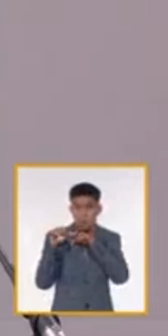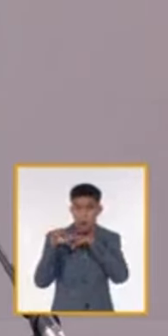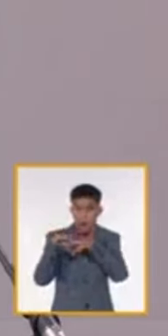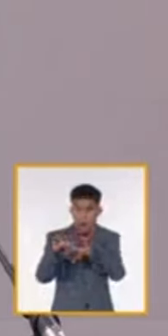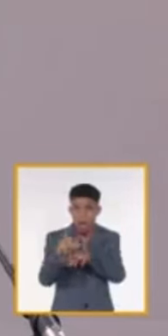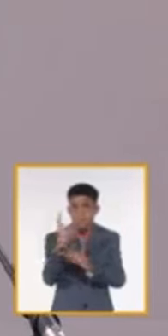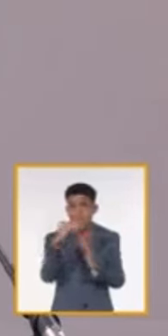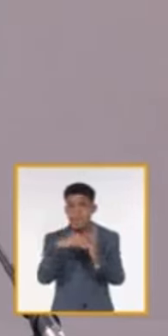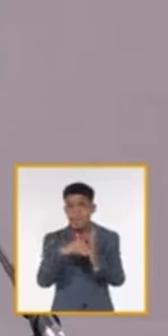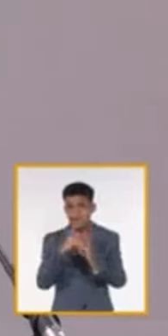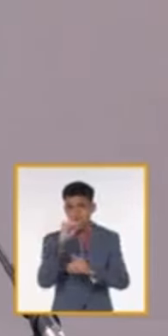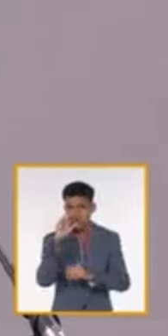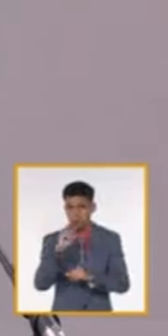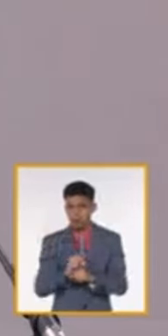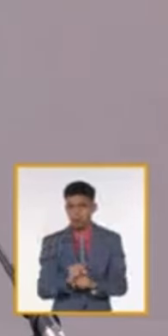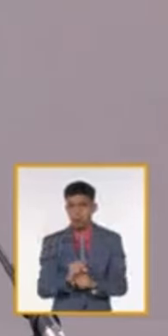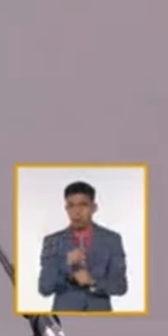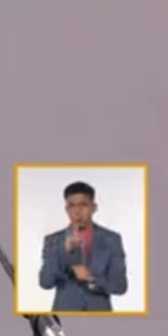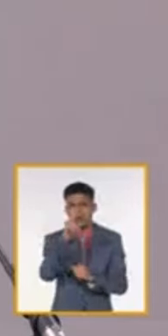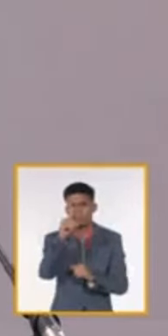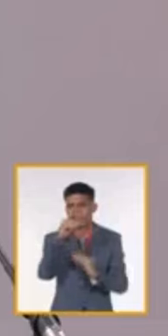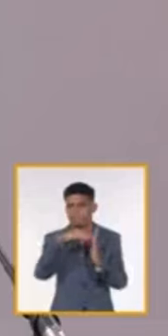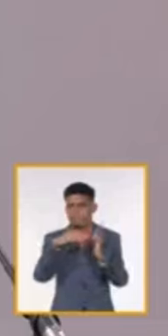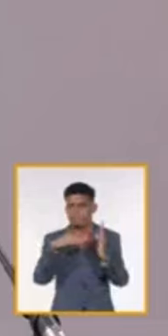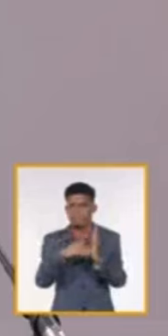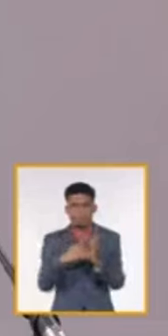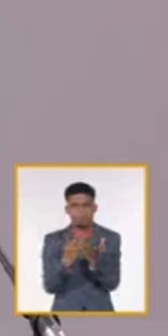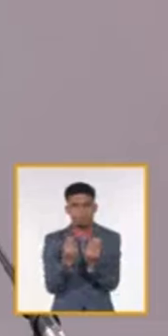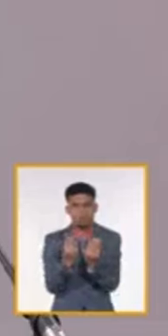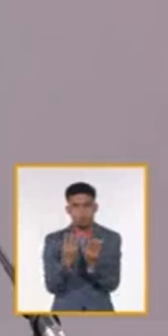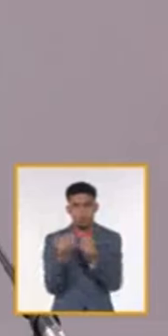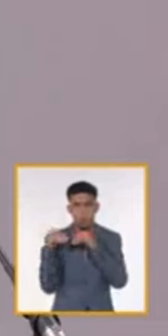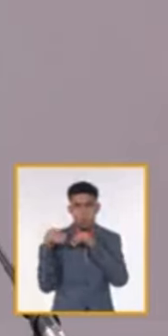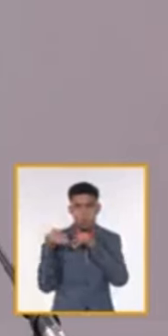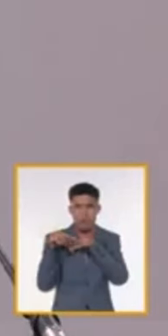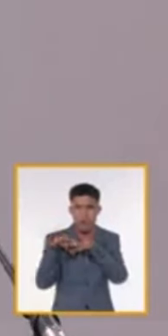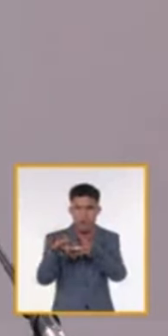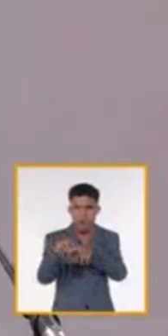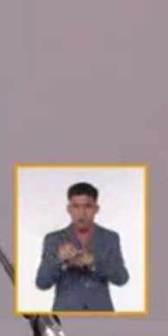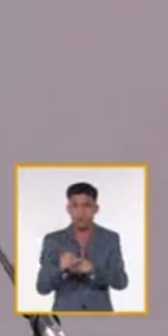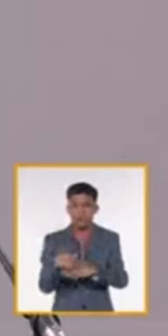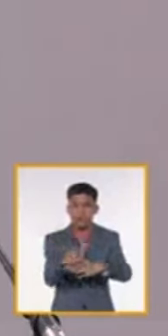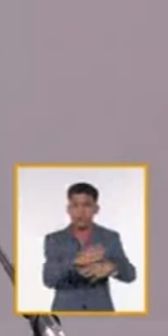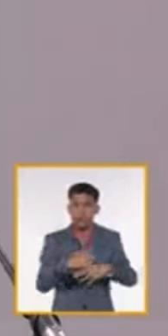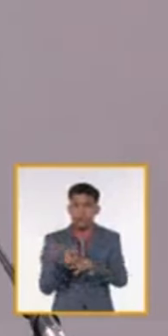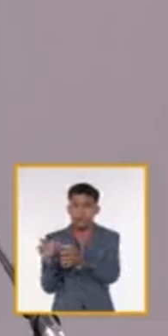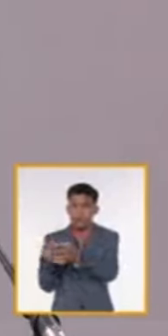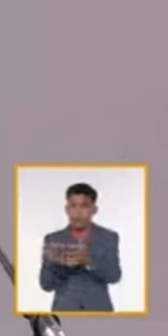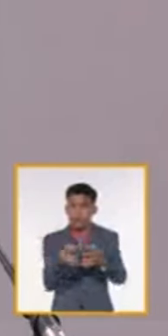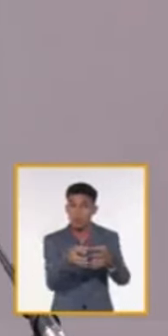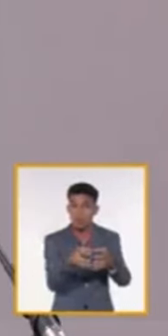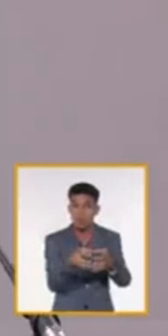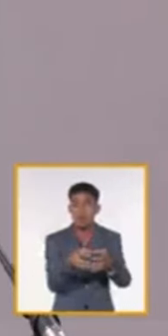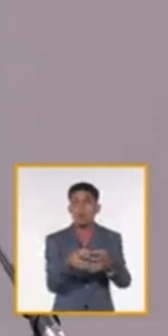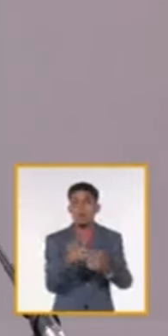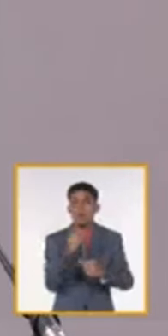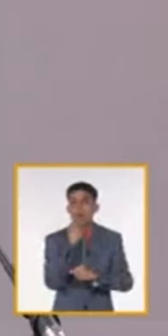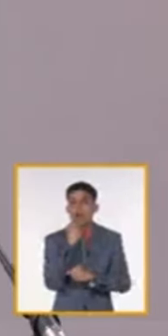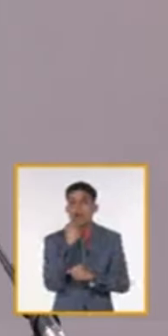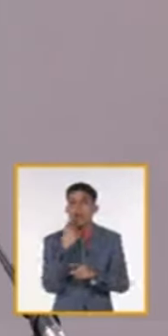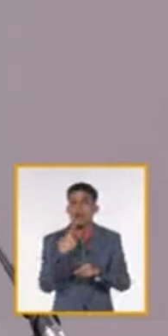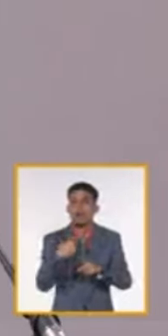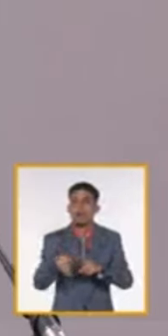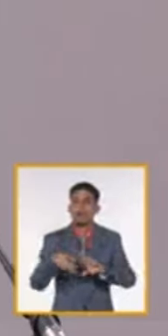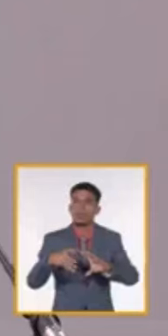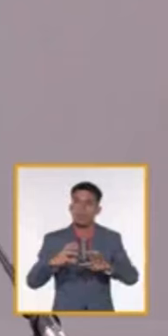miles, sino de cientos de miles, que van a oponerse a que ambos partidos asumen una postura tan incondicional de apoyo a